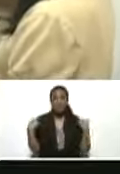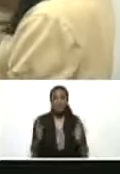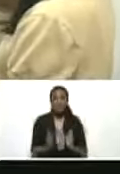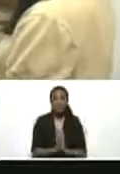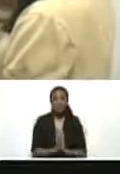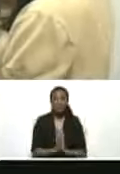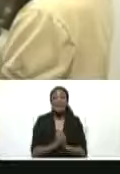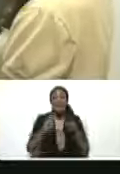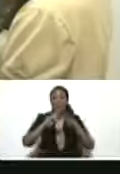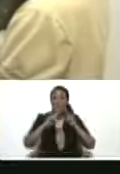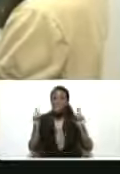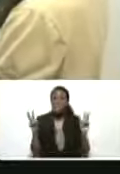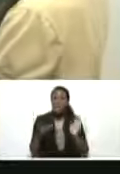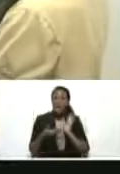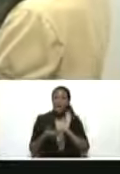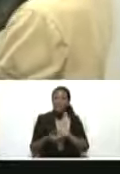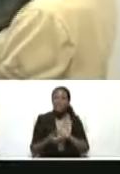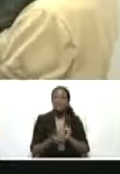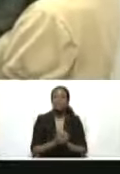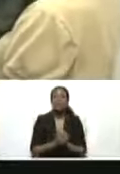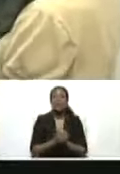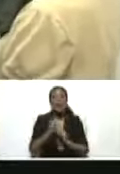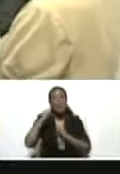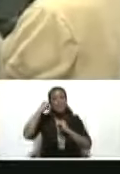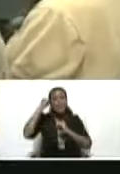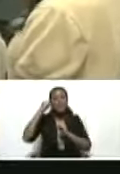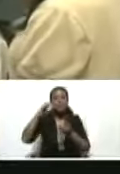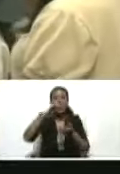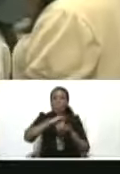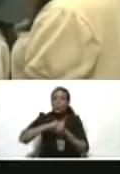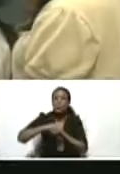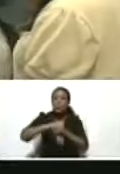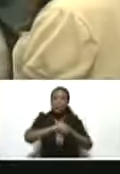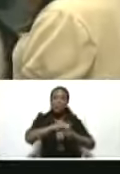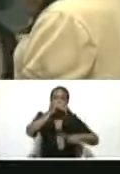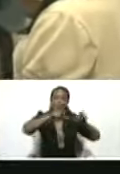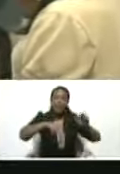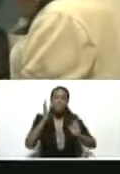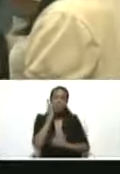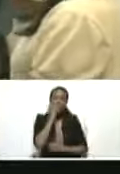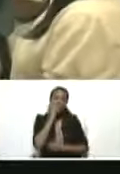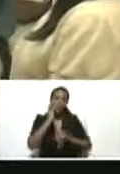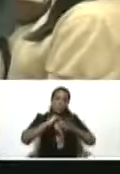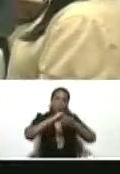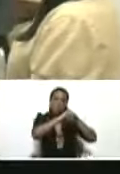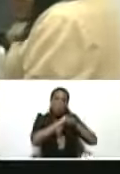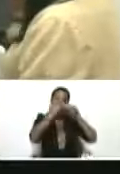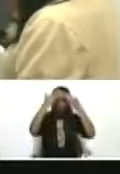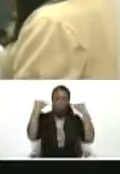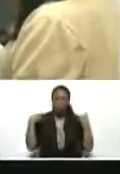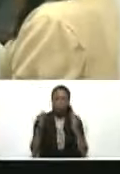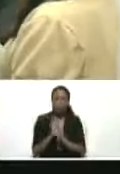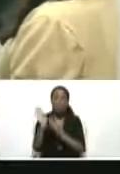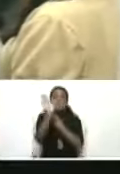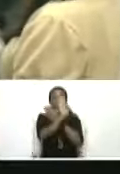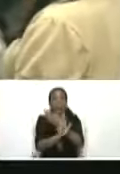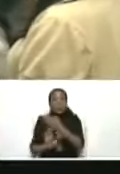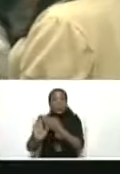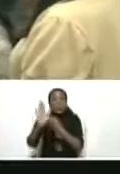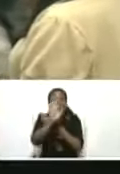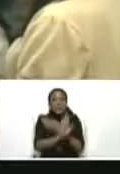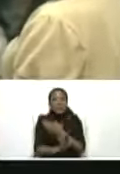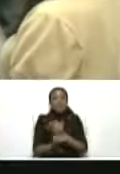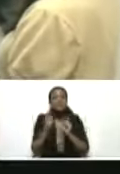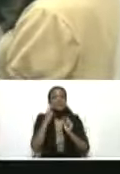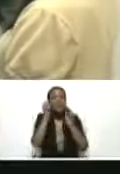señora de la p la patrona de todos los trujillanos para que los cuide